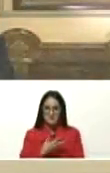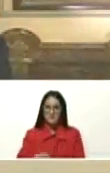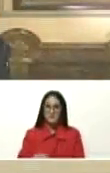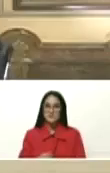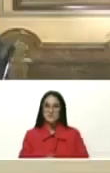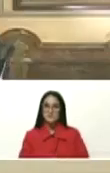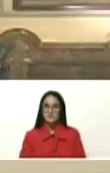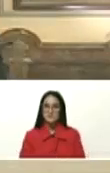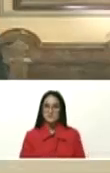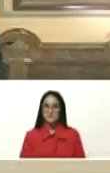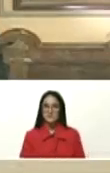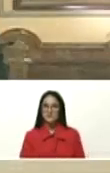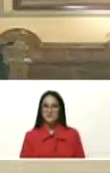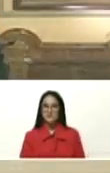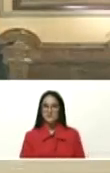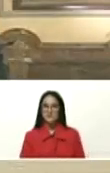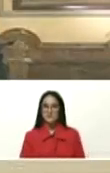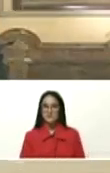Émbalo.